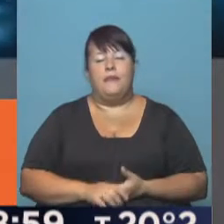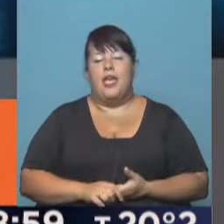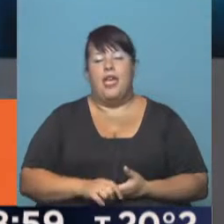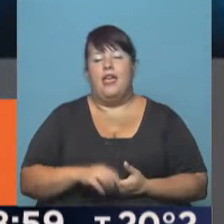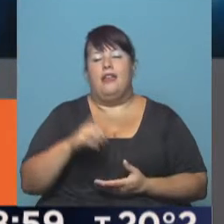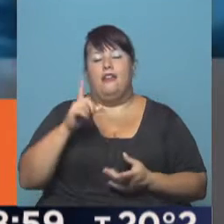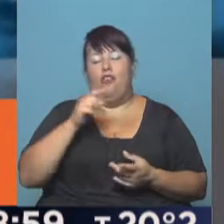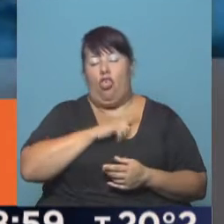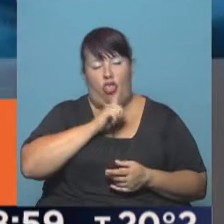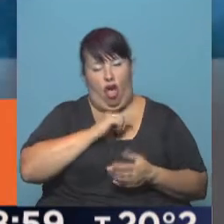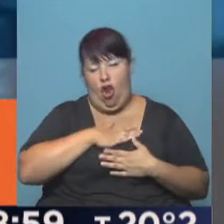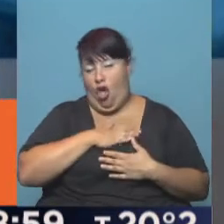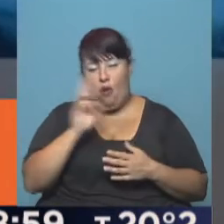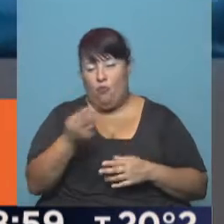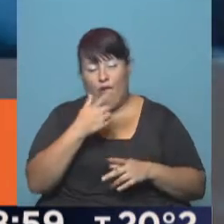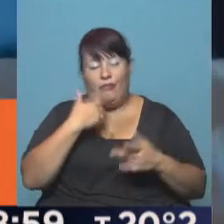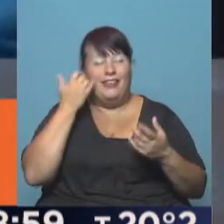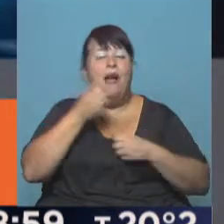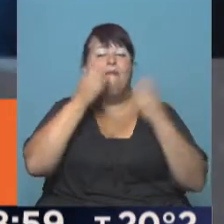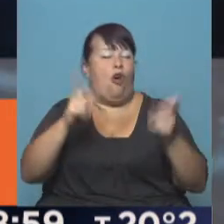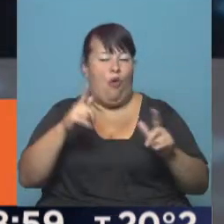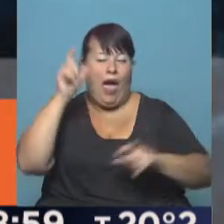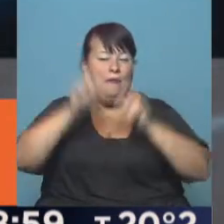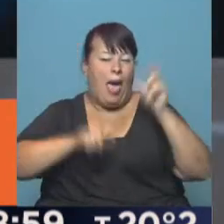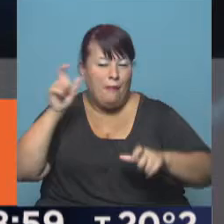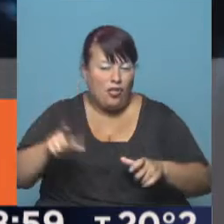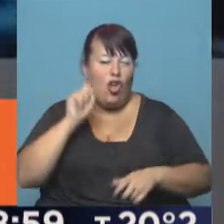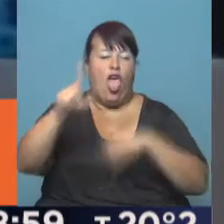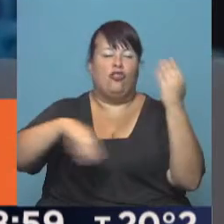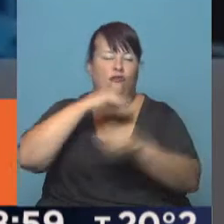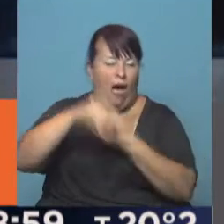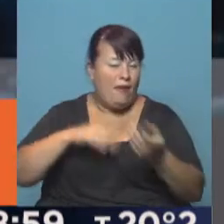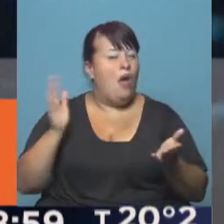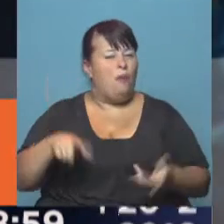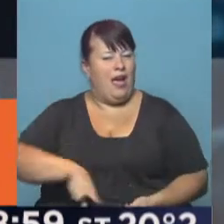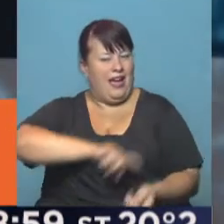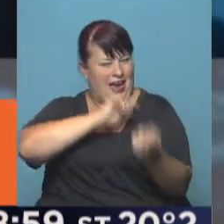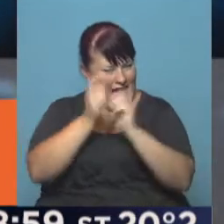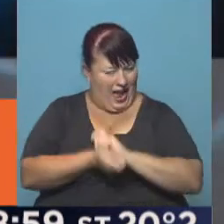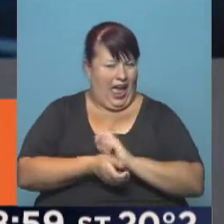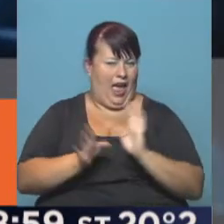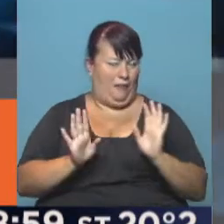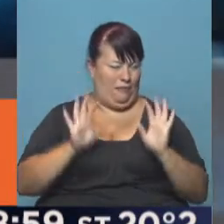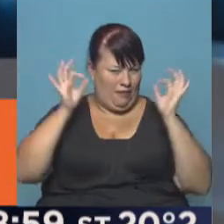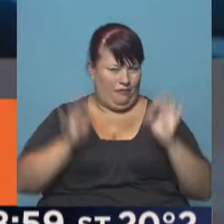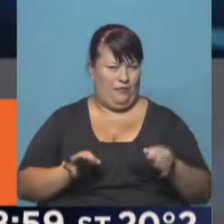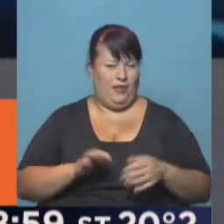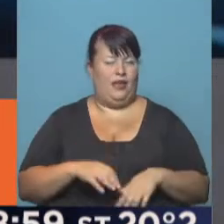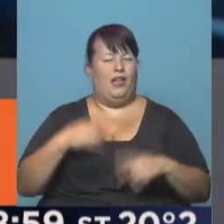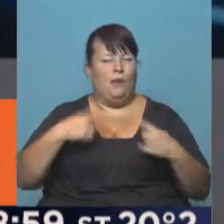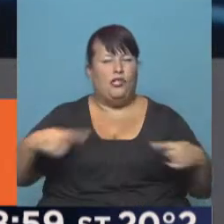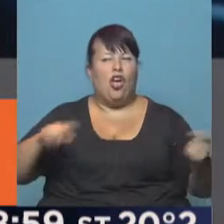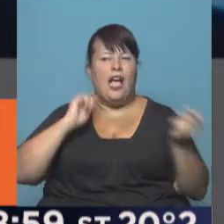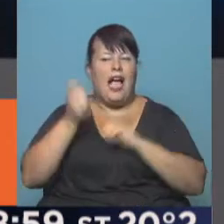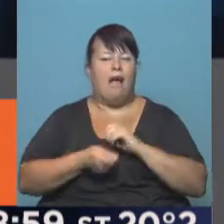dolores humanos que no se superan para aquella gente, para su familia, porque ha cambiado definitivamente mucho de lo que